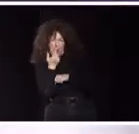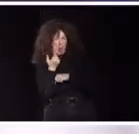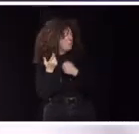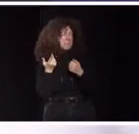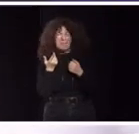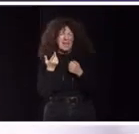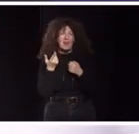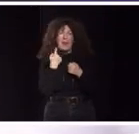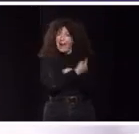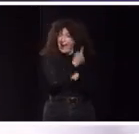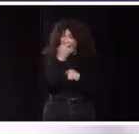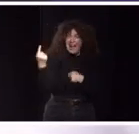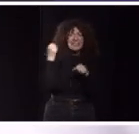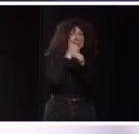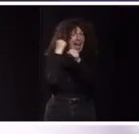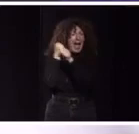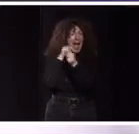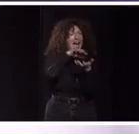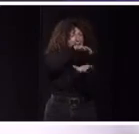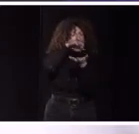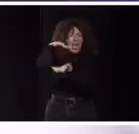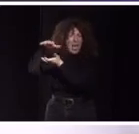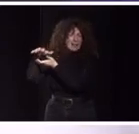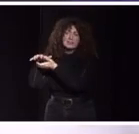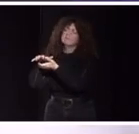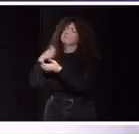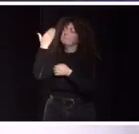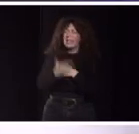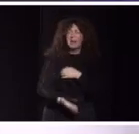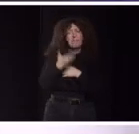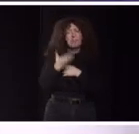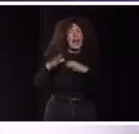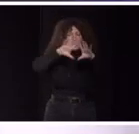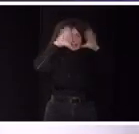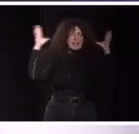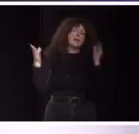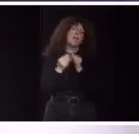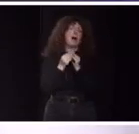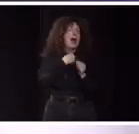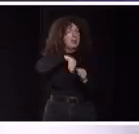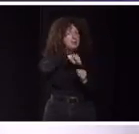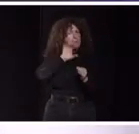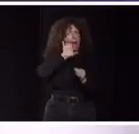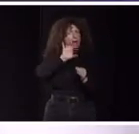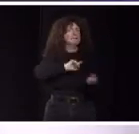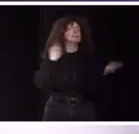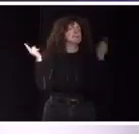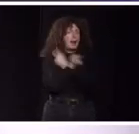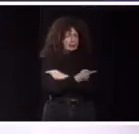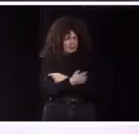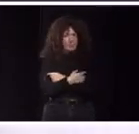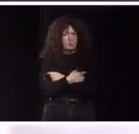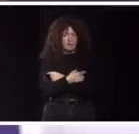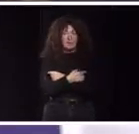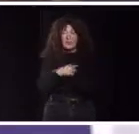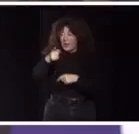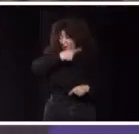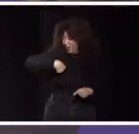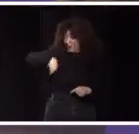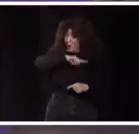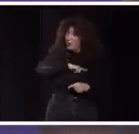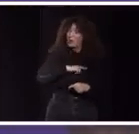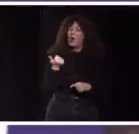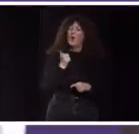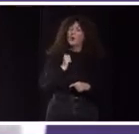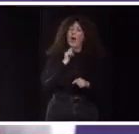pero todas esas tareas son imprescindibles para transformar nuestro país. Nosotras somos útiles